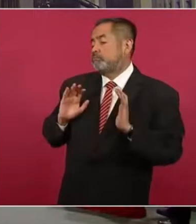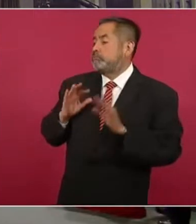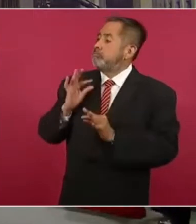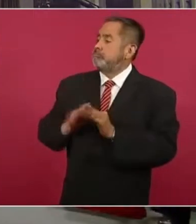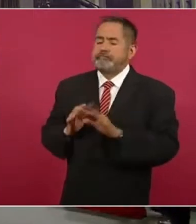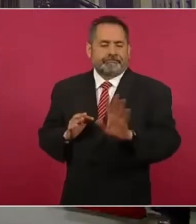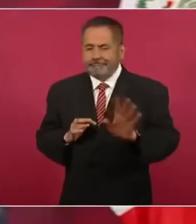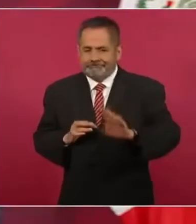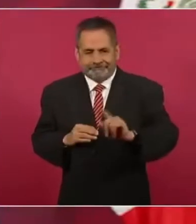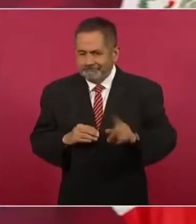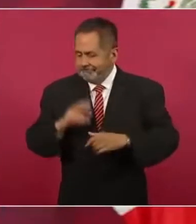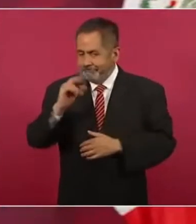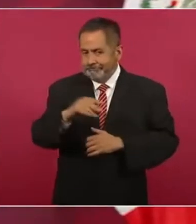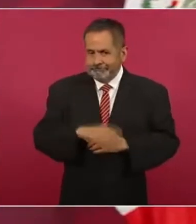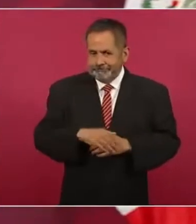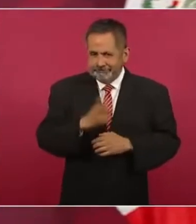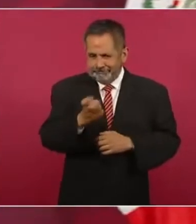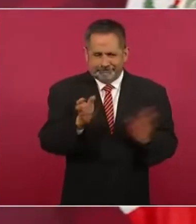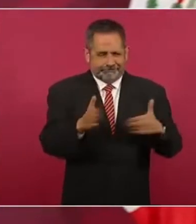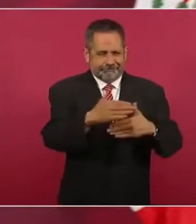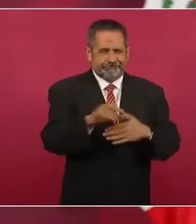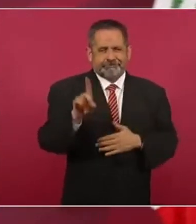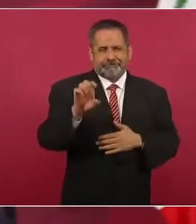Entonces, esa prestación de despensa